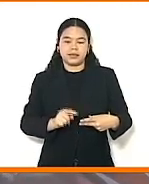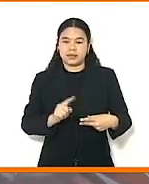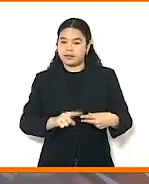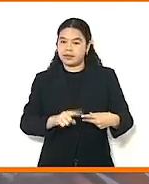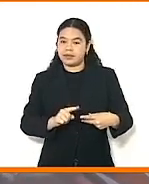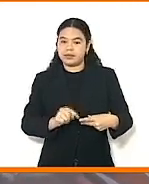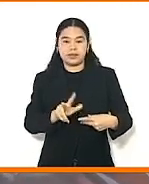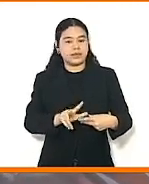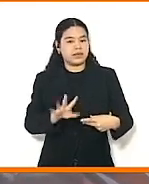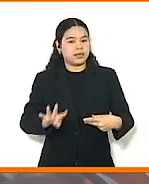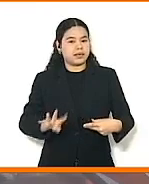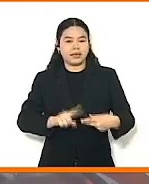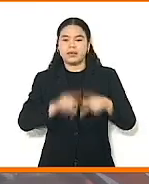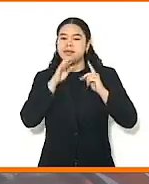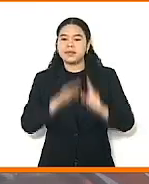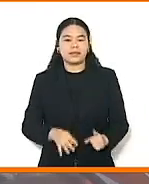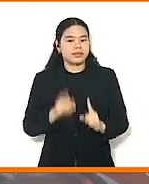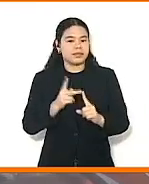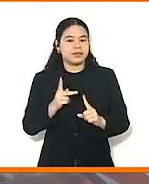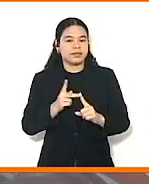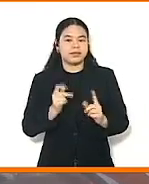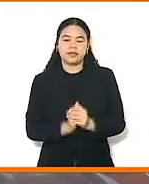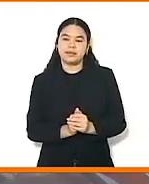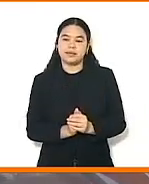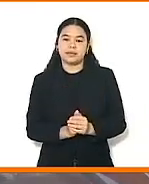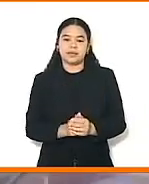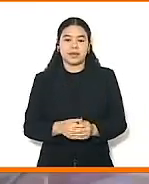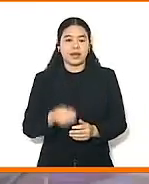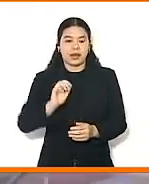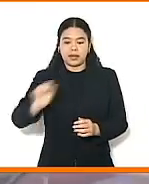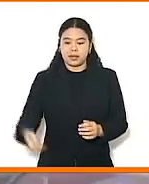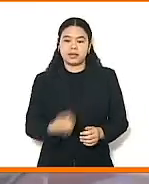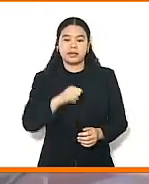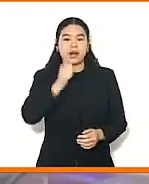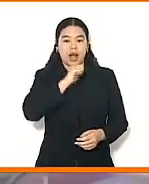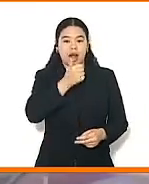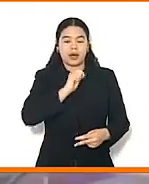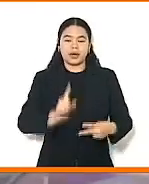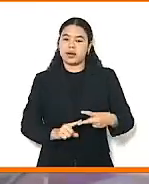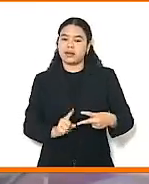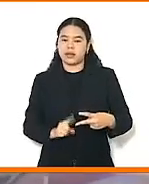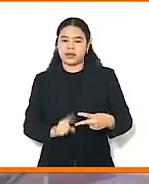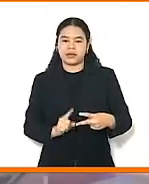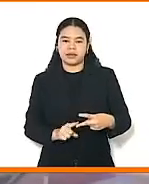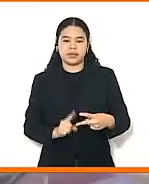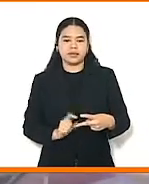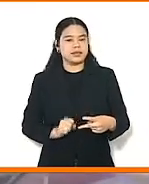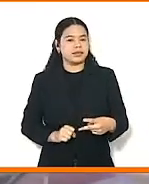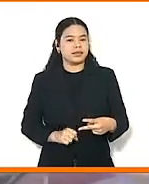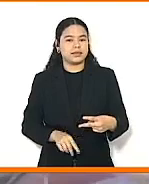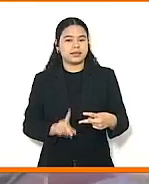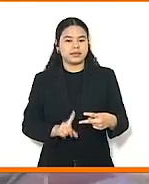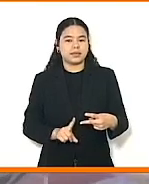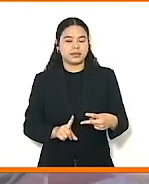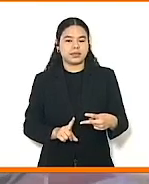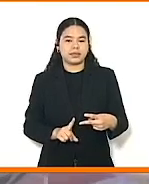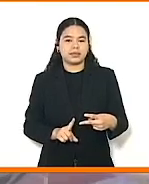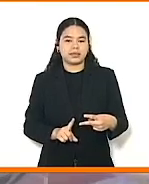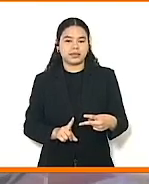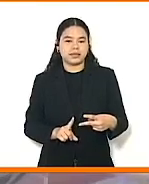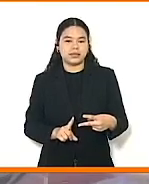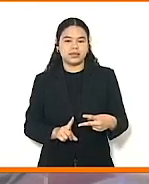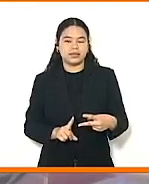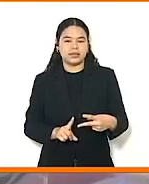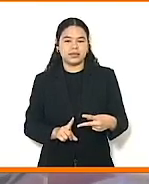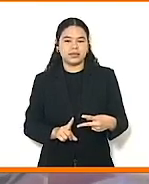premiados es el 34 con su catrachada palangana. Segundo número ganador, su primer dígito, 1. Segundo